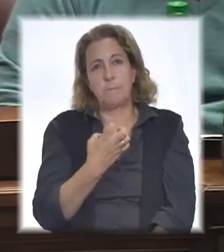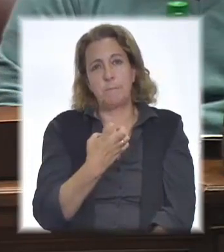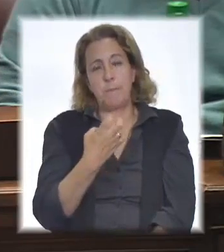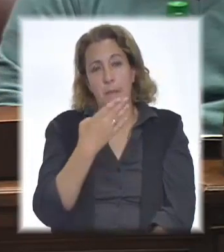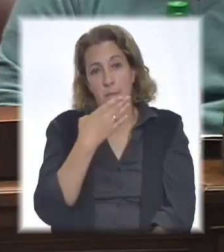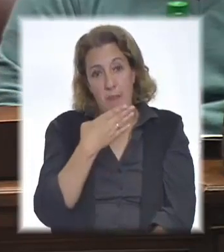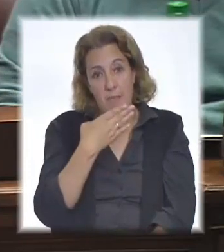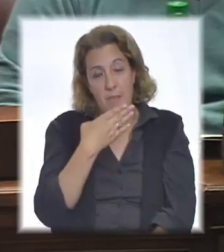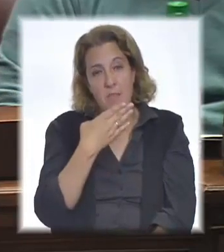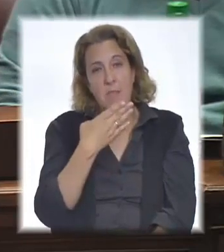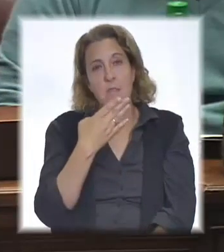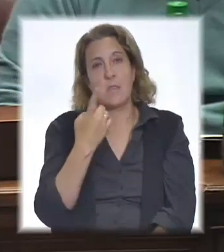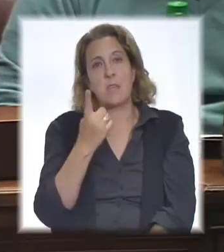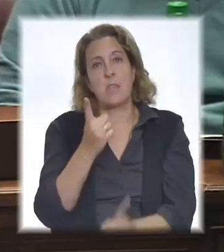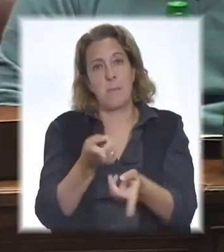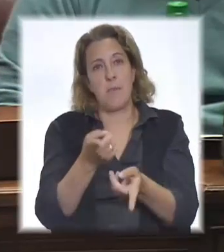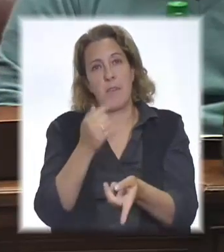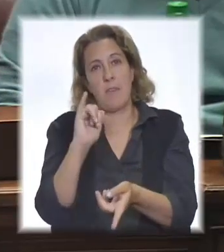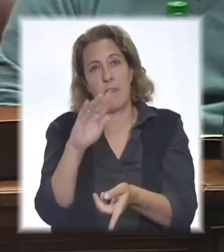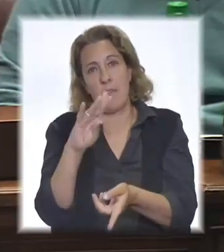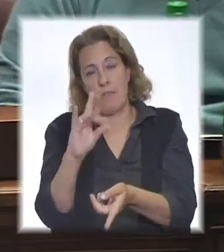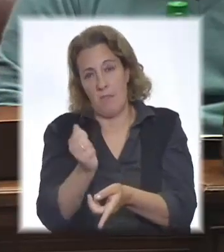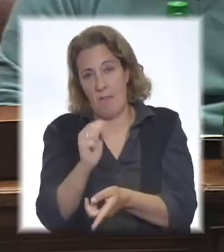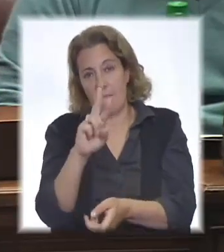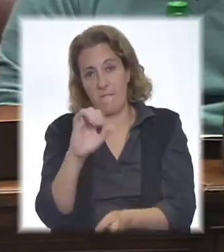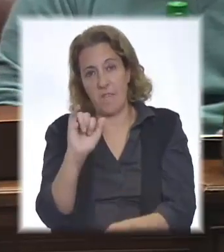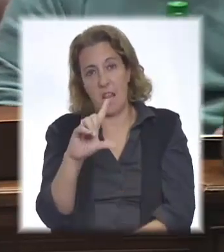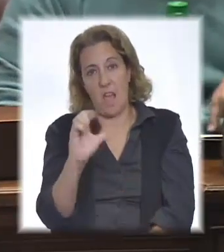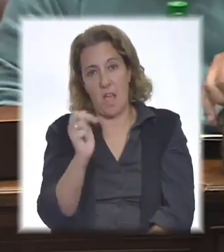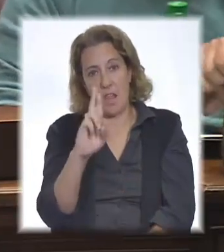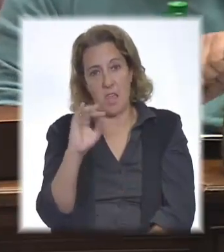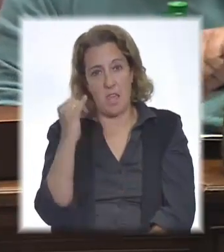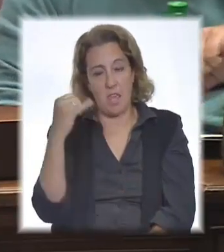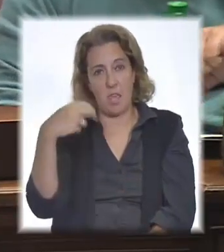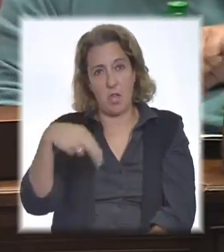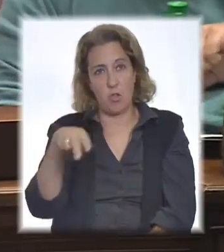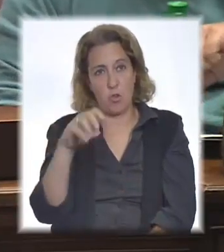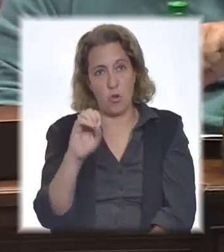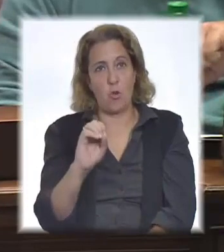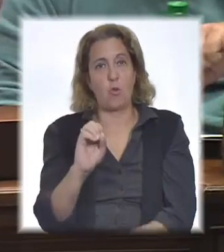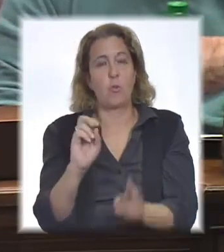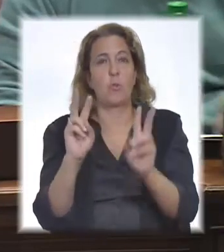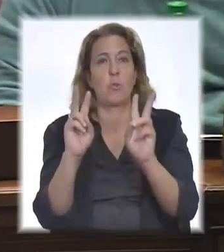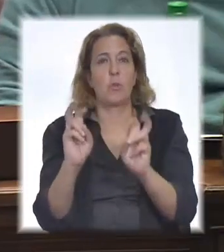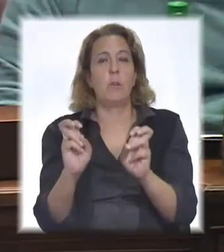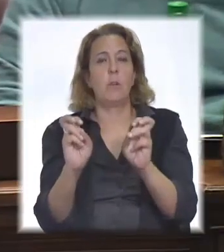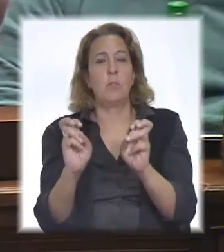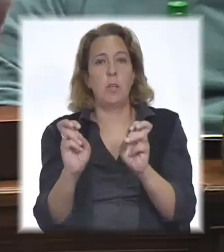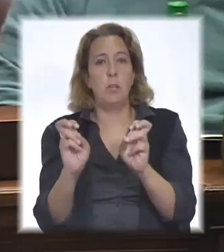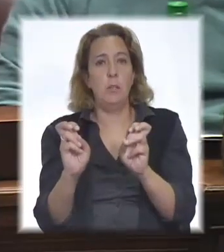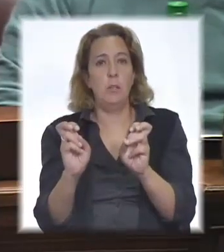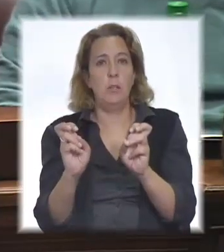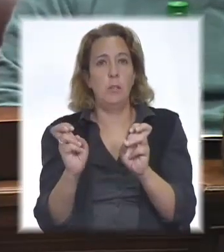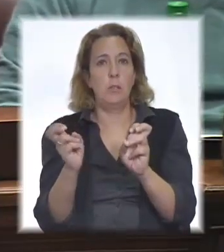de benedetti y de idea vilariño tienen que ver con la tortura por ejemplo